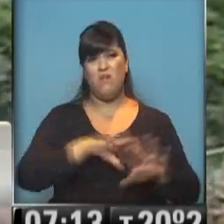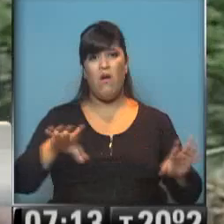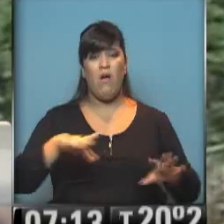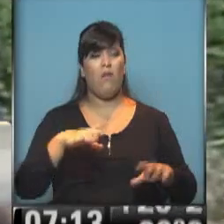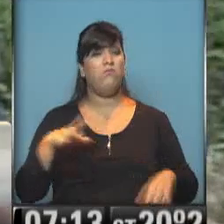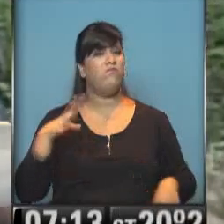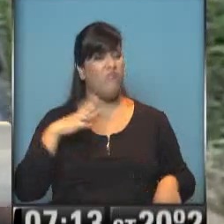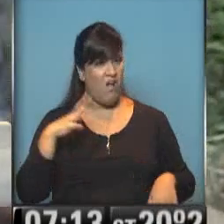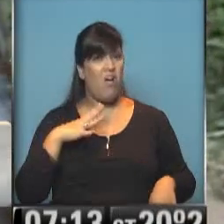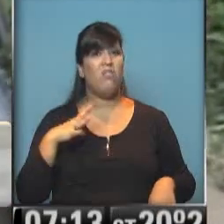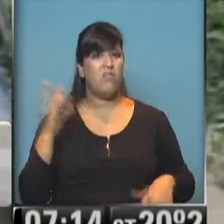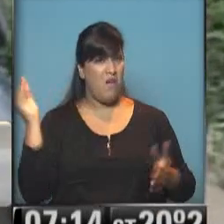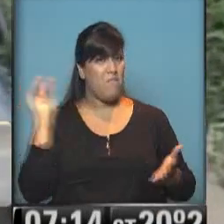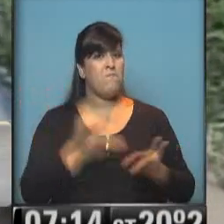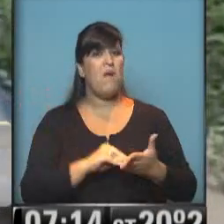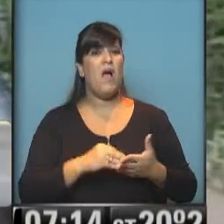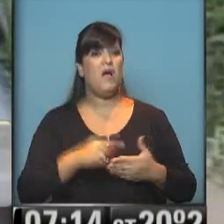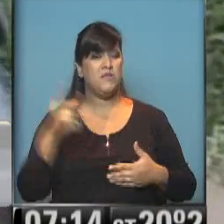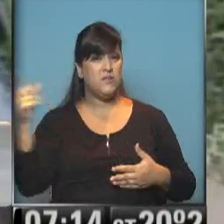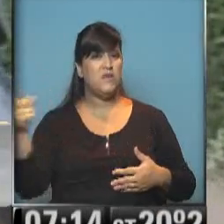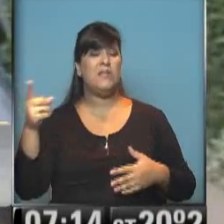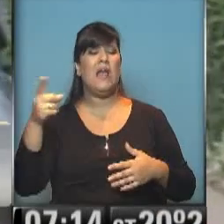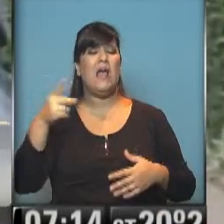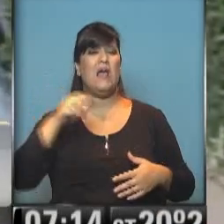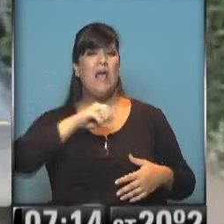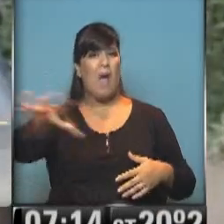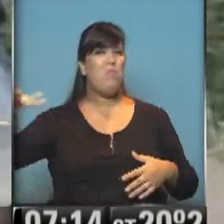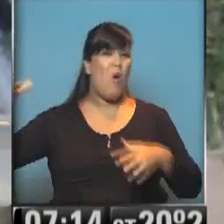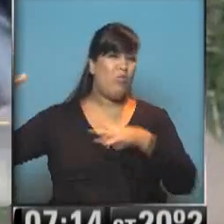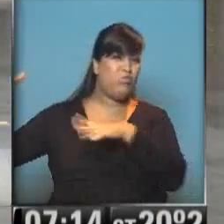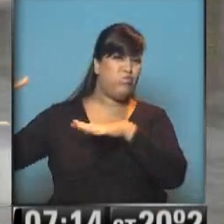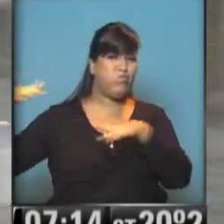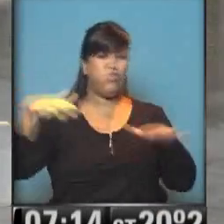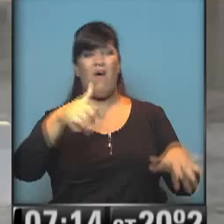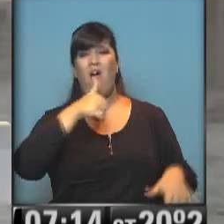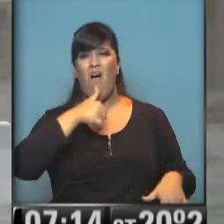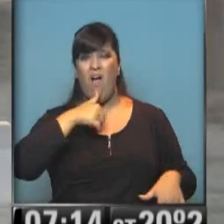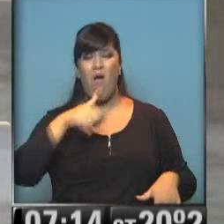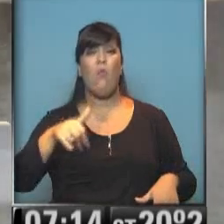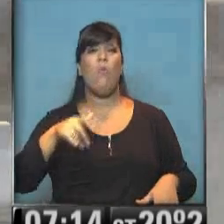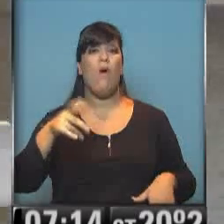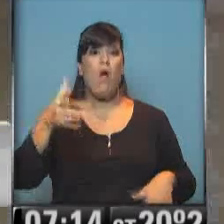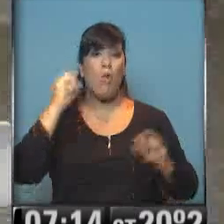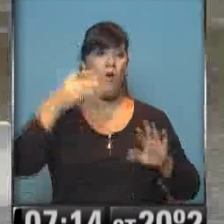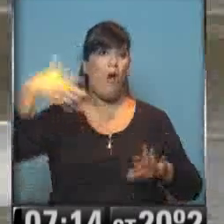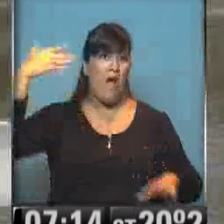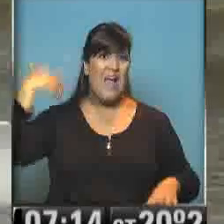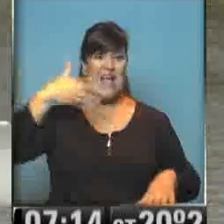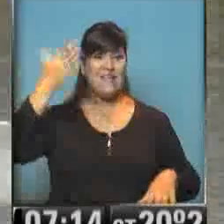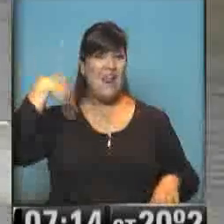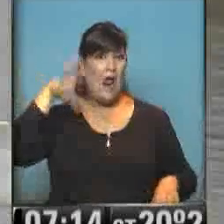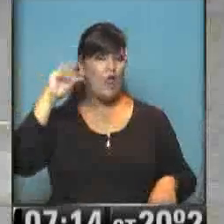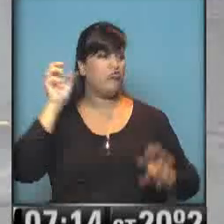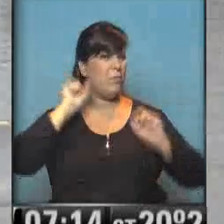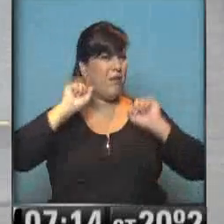máximo. No llegó el pico máximo. Viene agua de acá de los campos, acá atrás viene mucha agua. Ya pasó un poco lo peor, lo que fue anoche,